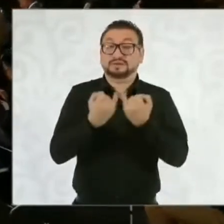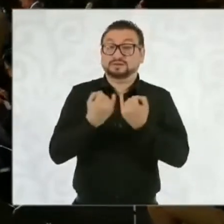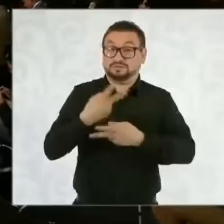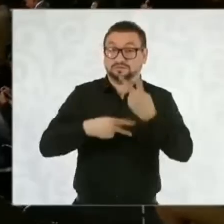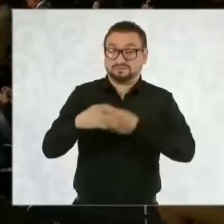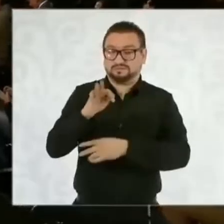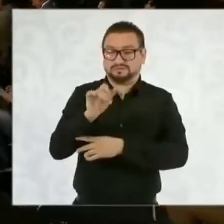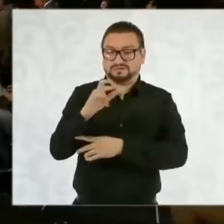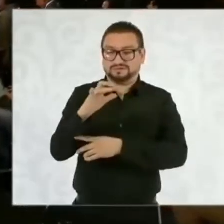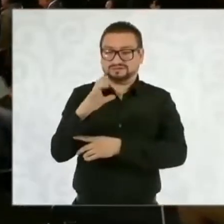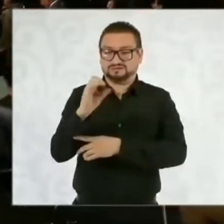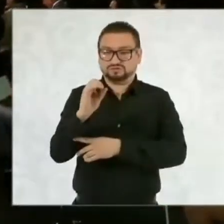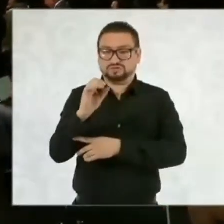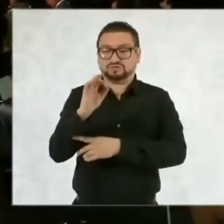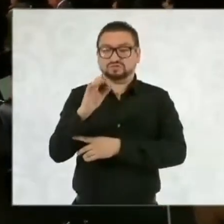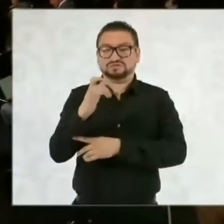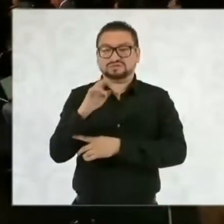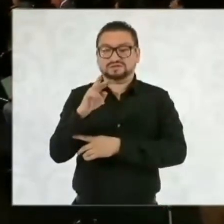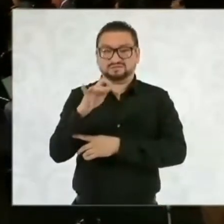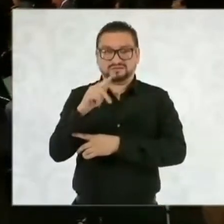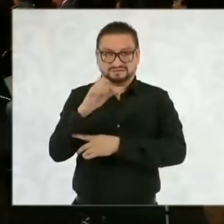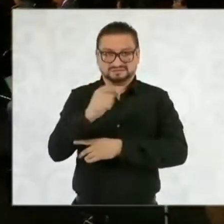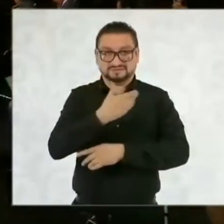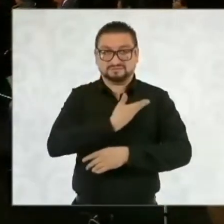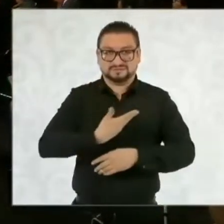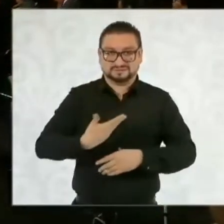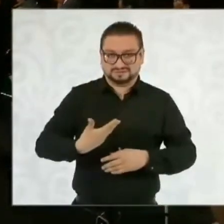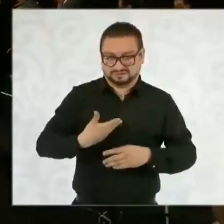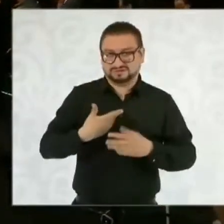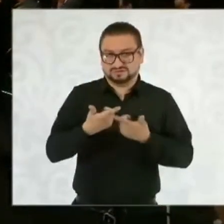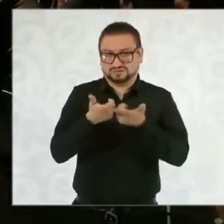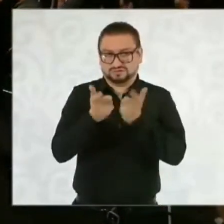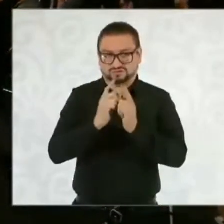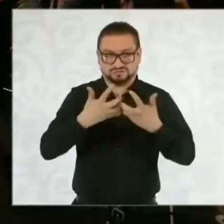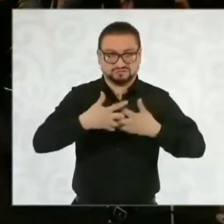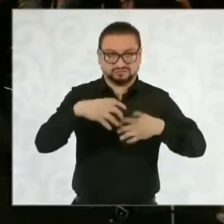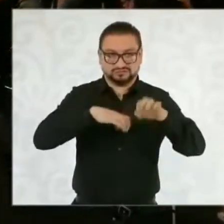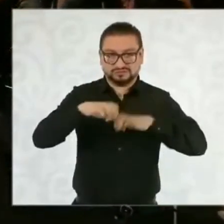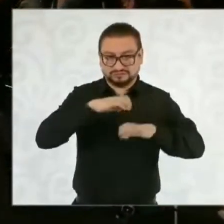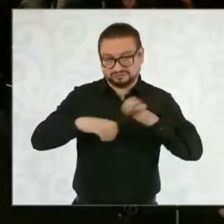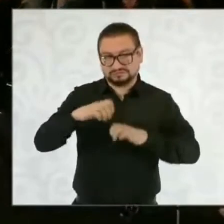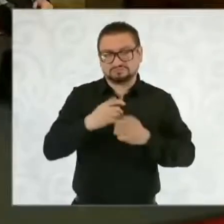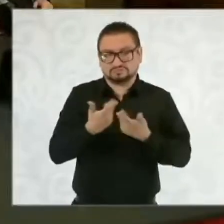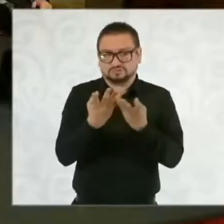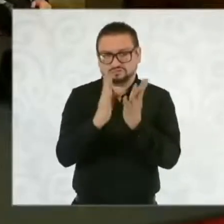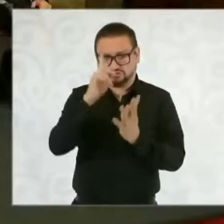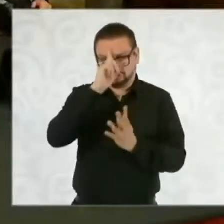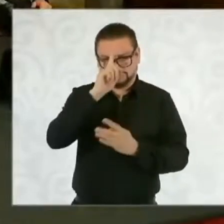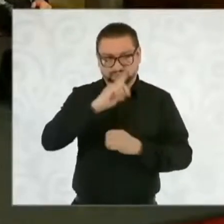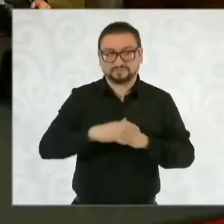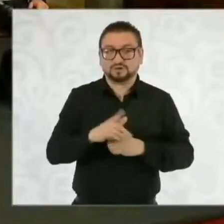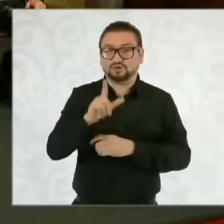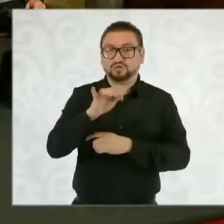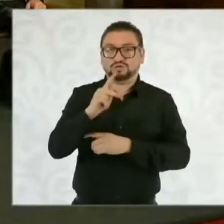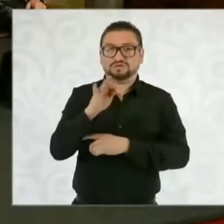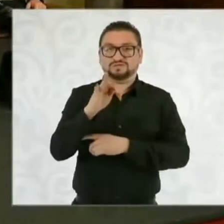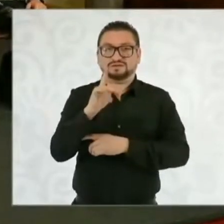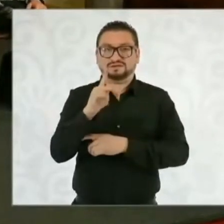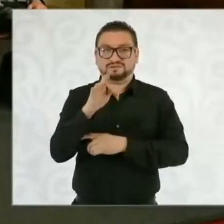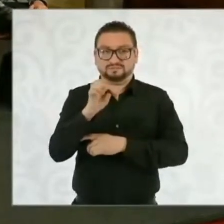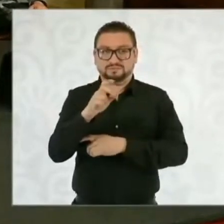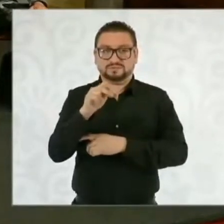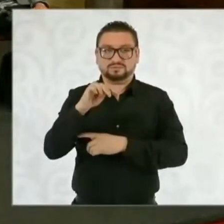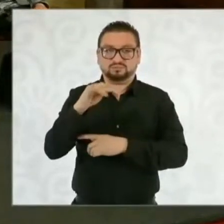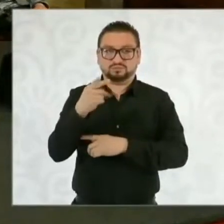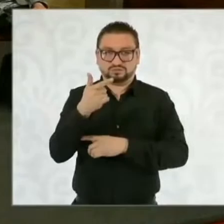también Francisco Cervantes, presidente del Consejo Coordinador Empresarial. Está Luis Felipe